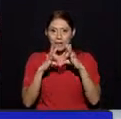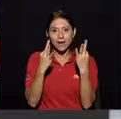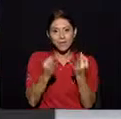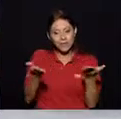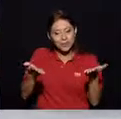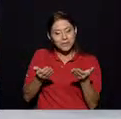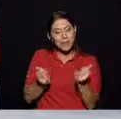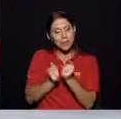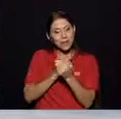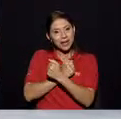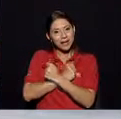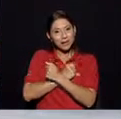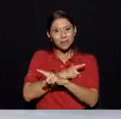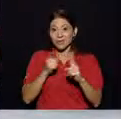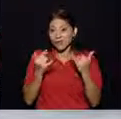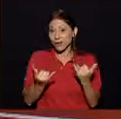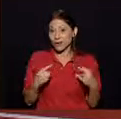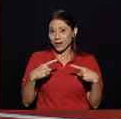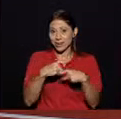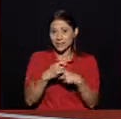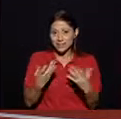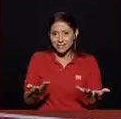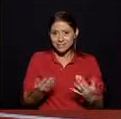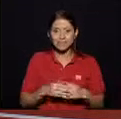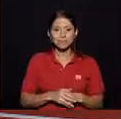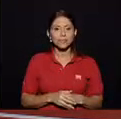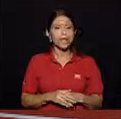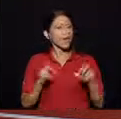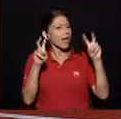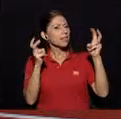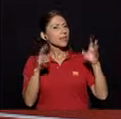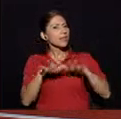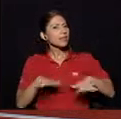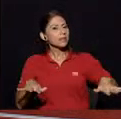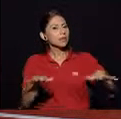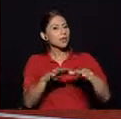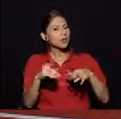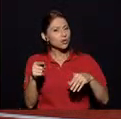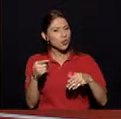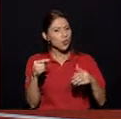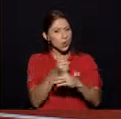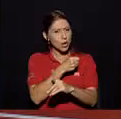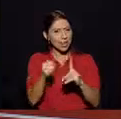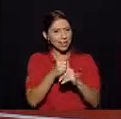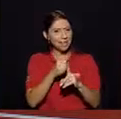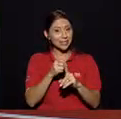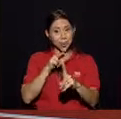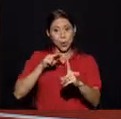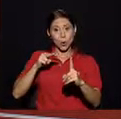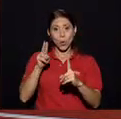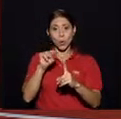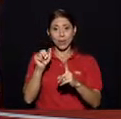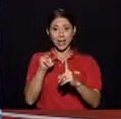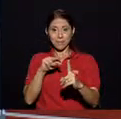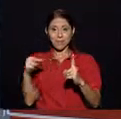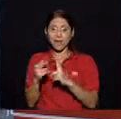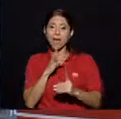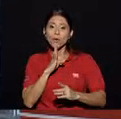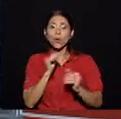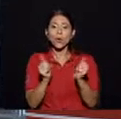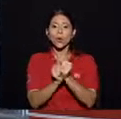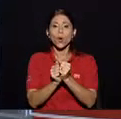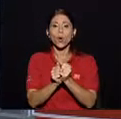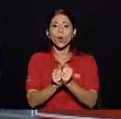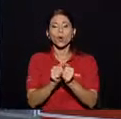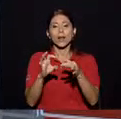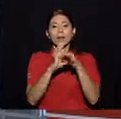enfrentando, una verdadera crisis con eso. Sobre el tema de entornos violentos que ustedes han mencionado, Una Mirada conversó con el coordinador del programa de niñez y